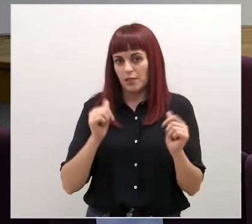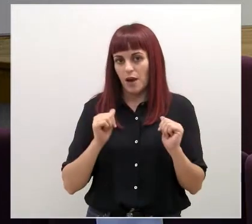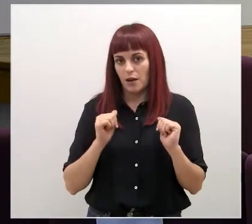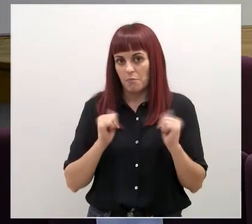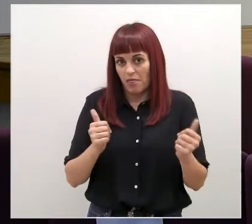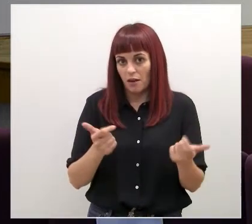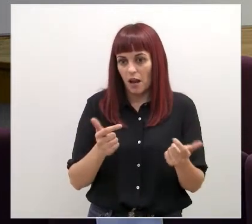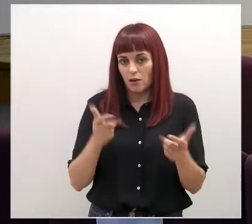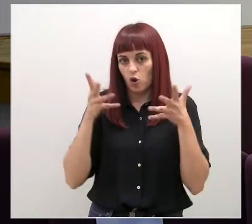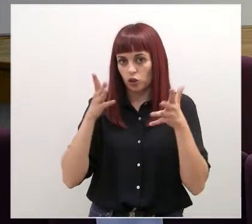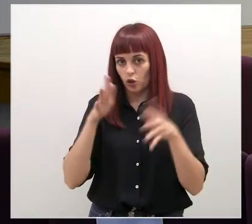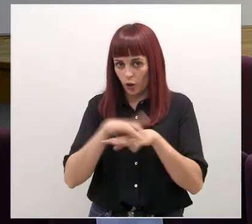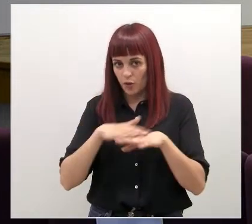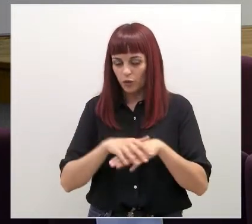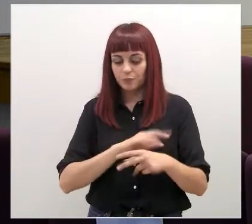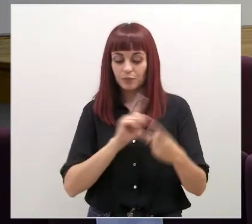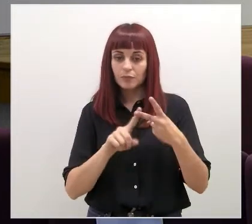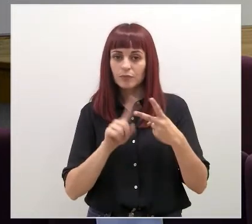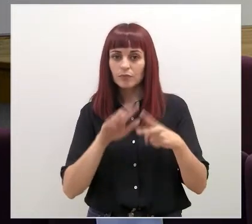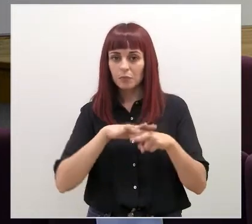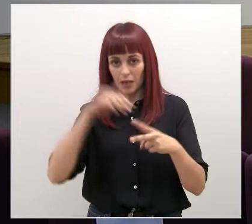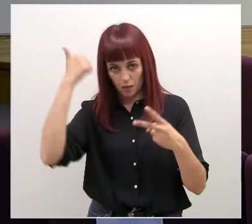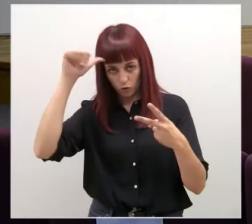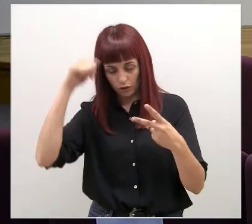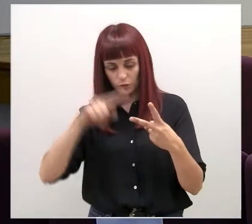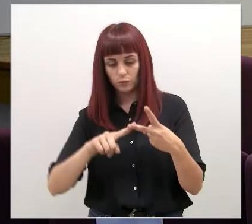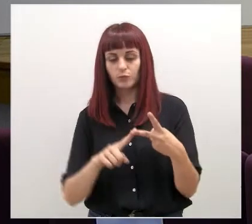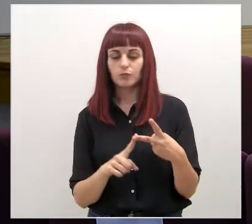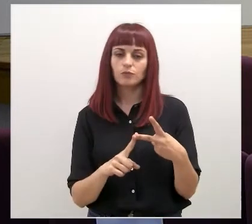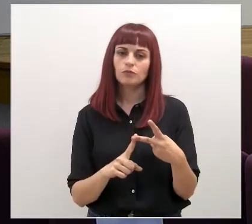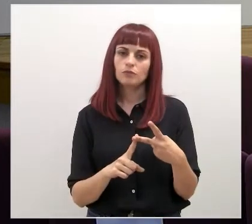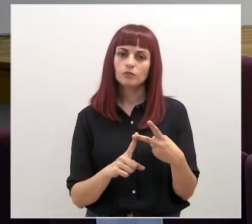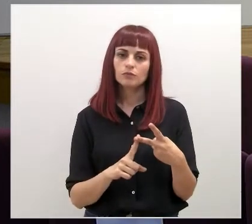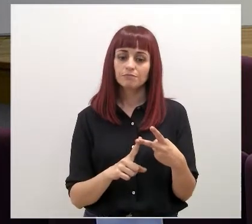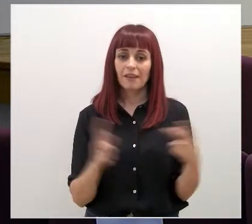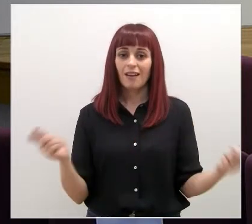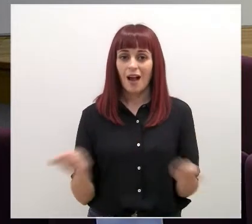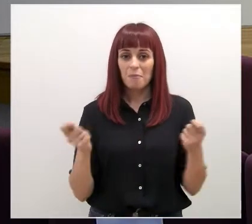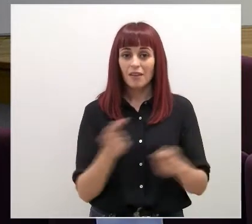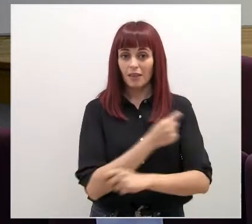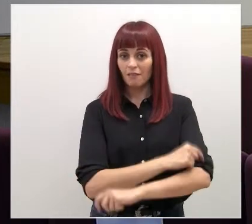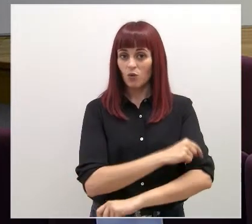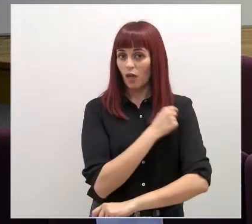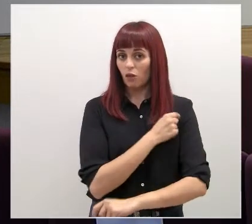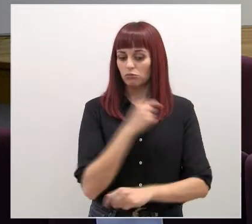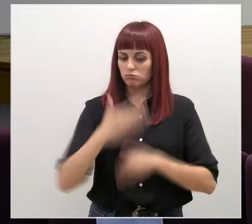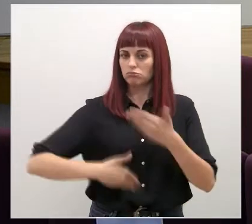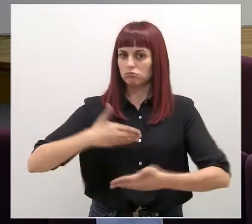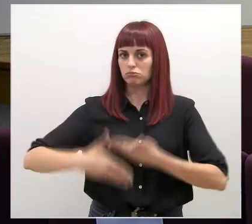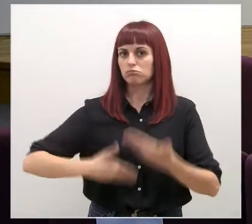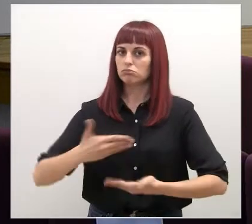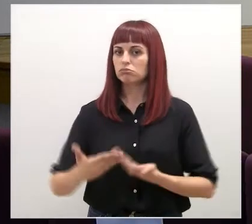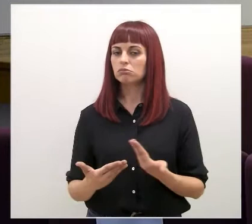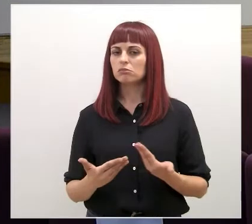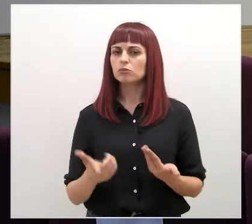a Consejo de Gobierno. Y segunda, para el consejero de Salud. Tal y como va la campaña de vacunación y cómo avanza,